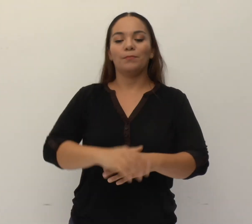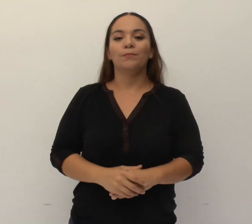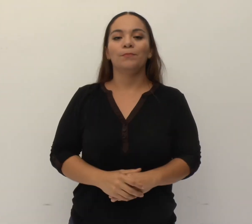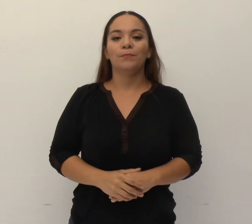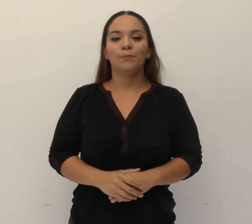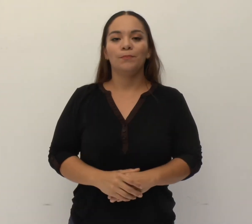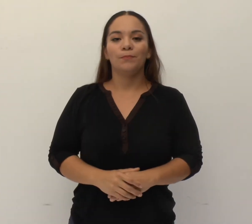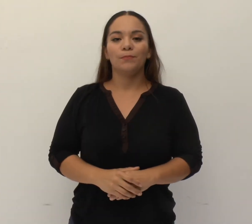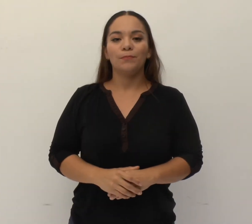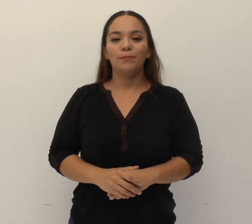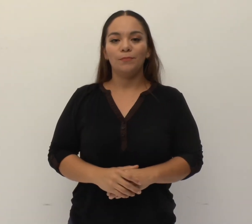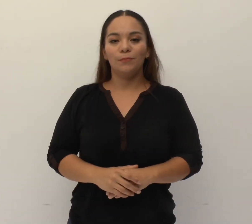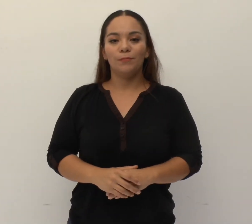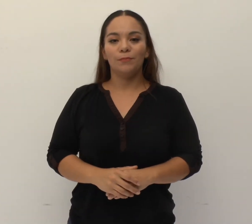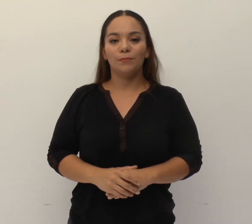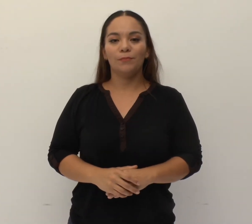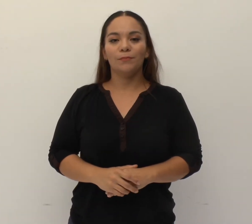continente.